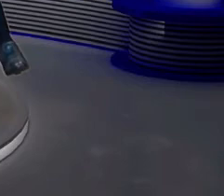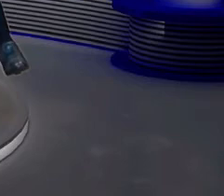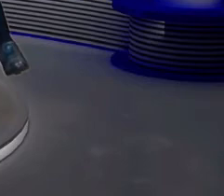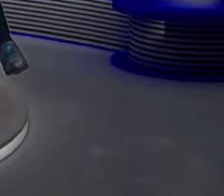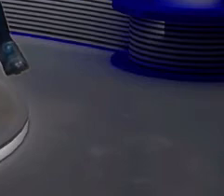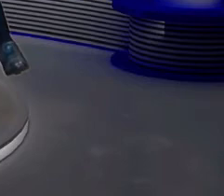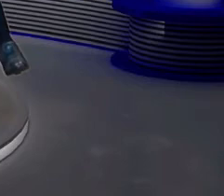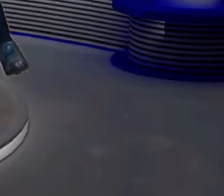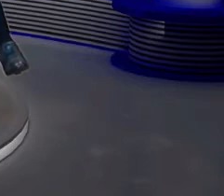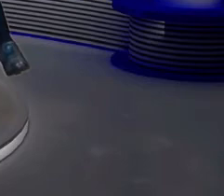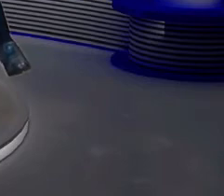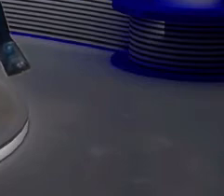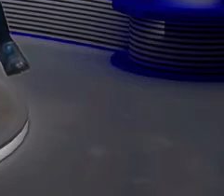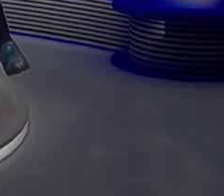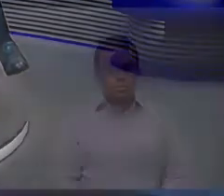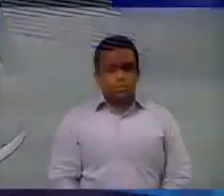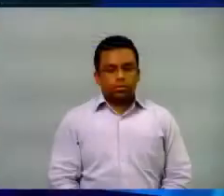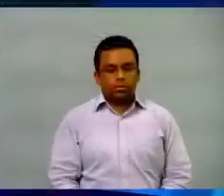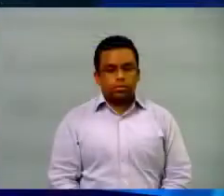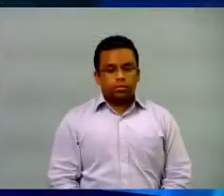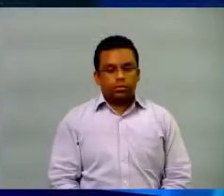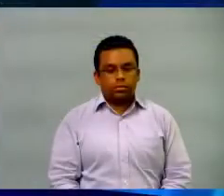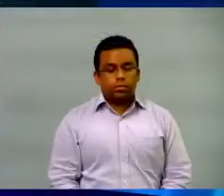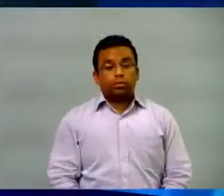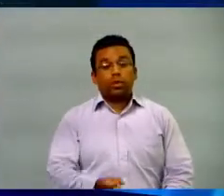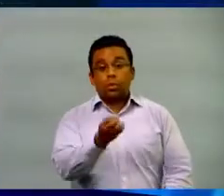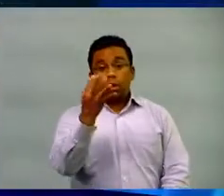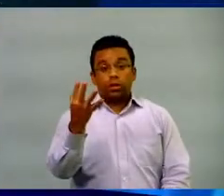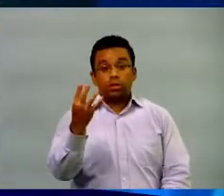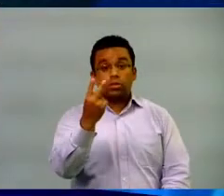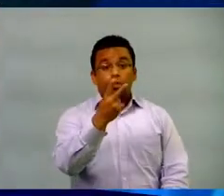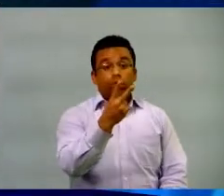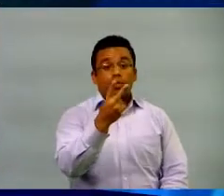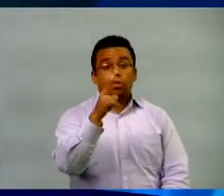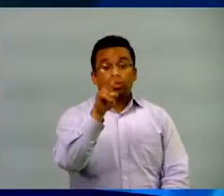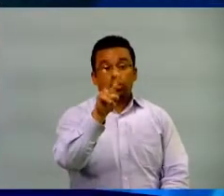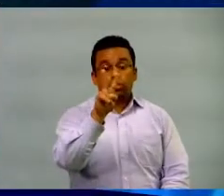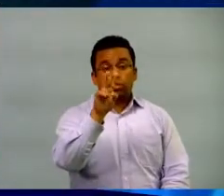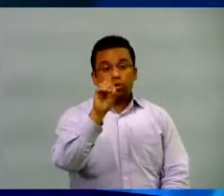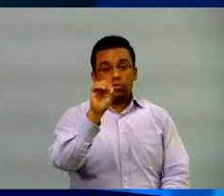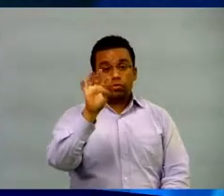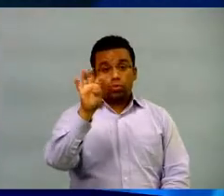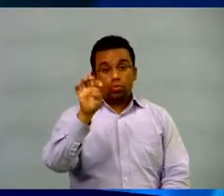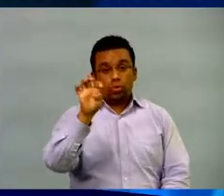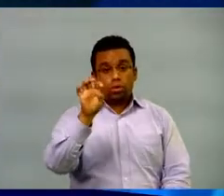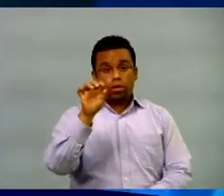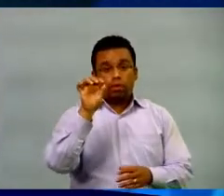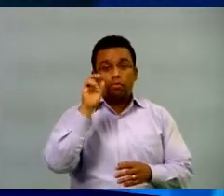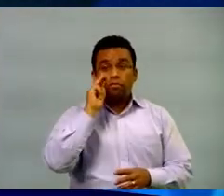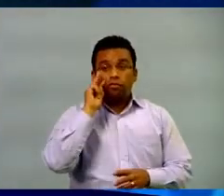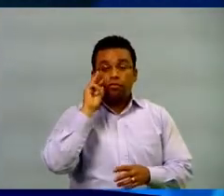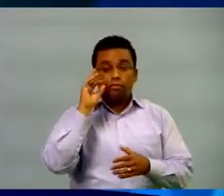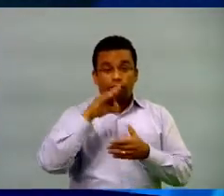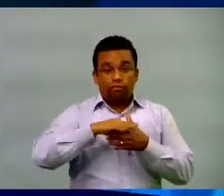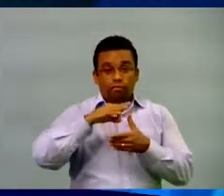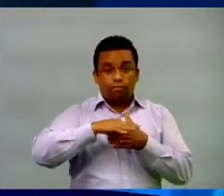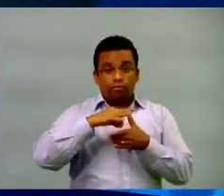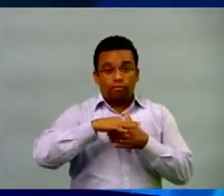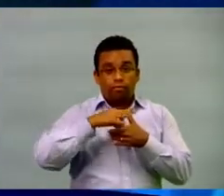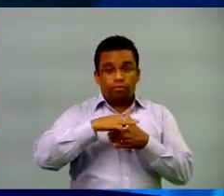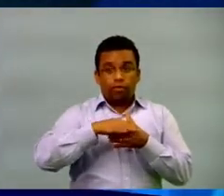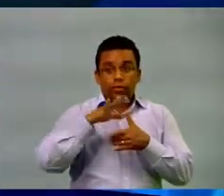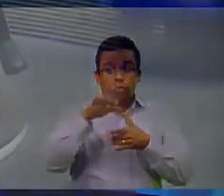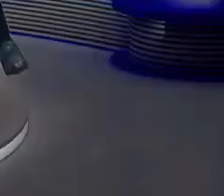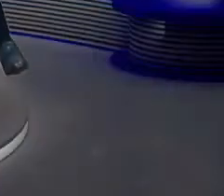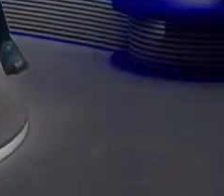comprensión del conocimiento. Tuvo 209 votos y fue visto 601 veces. ¿Qué nos deja esta experiencia,